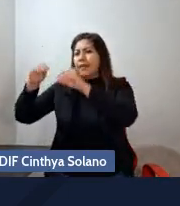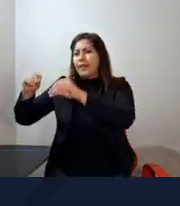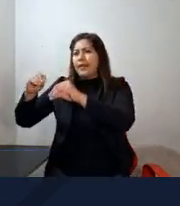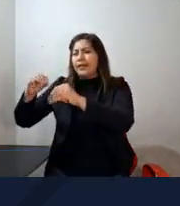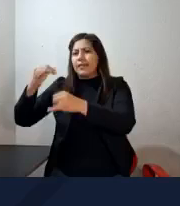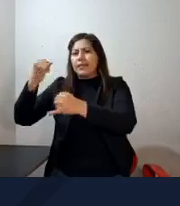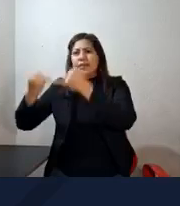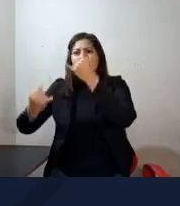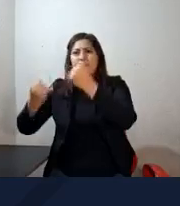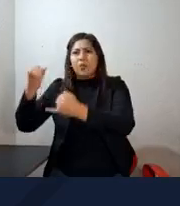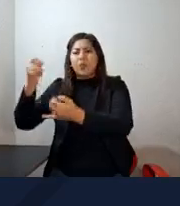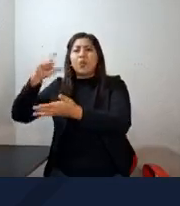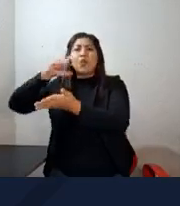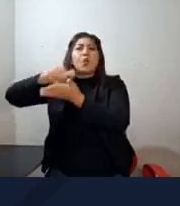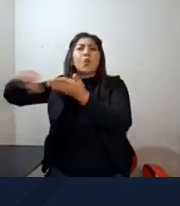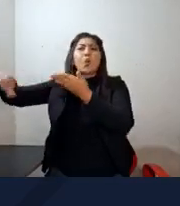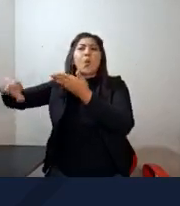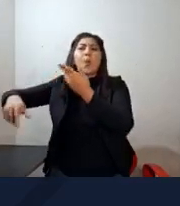compraventa,